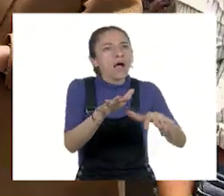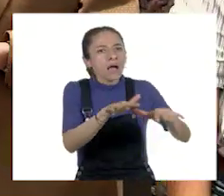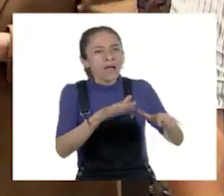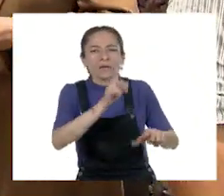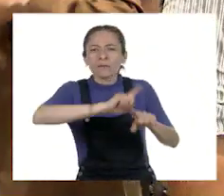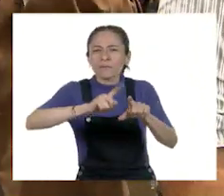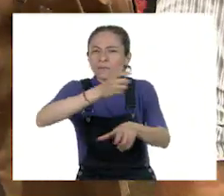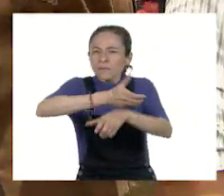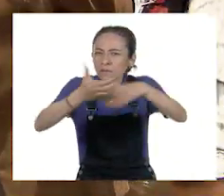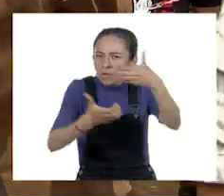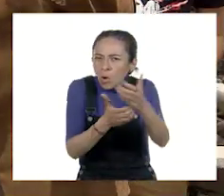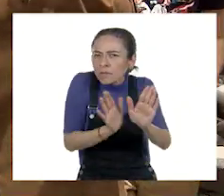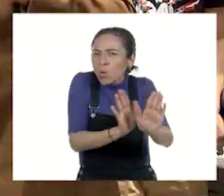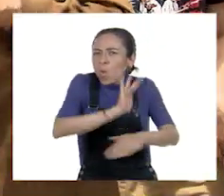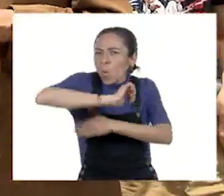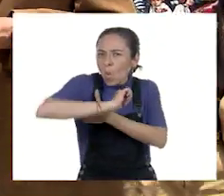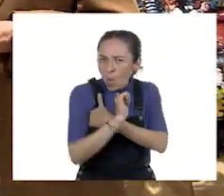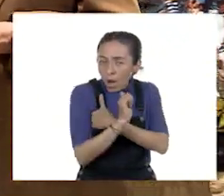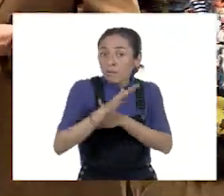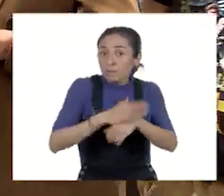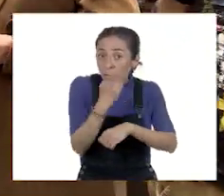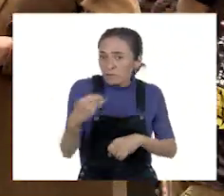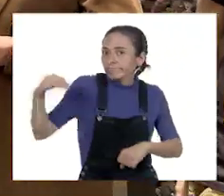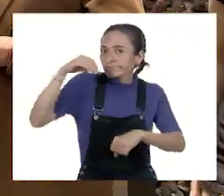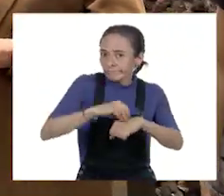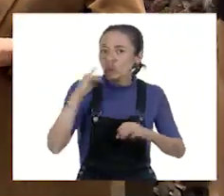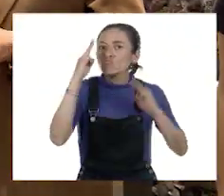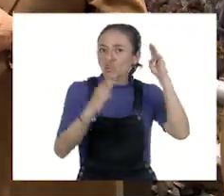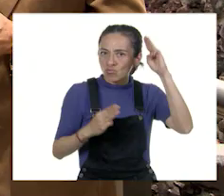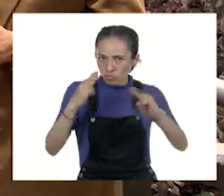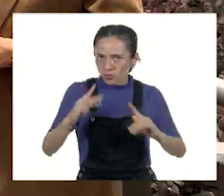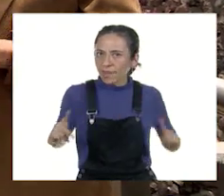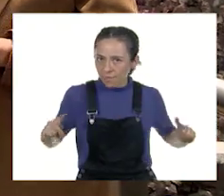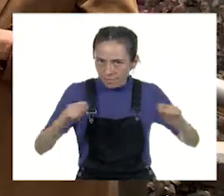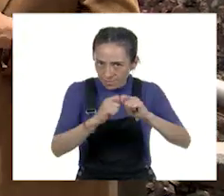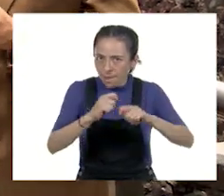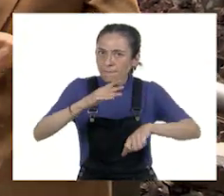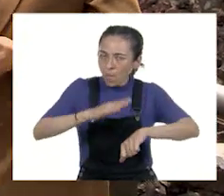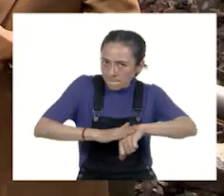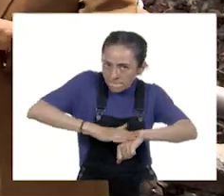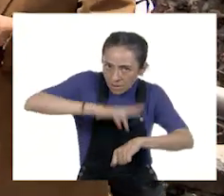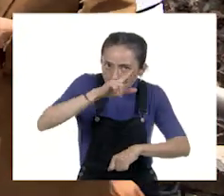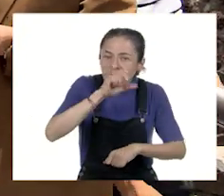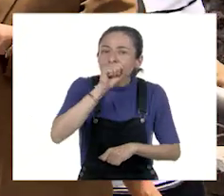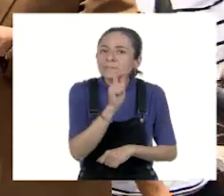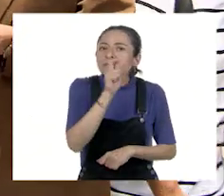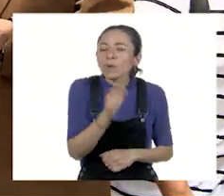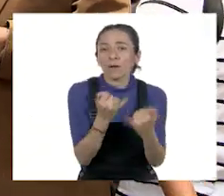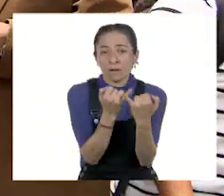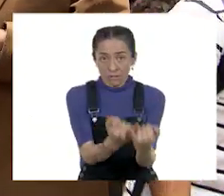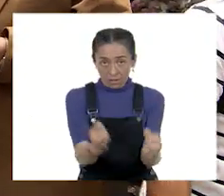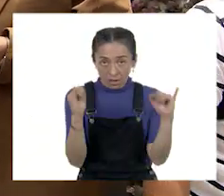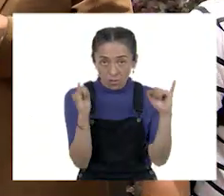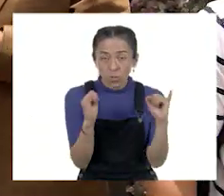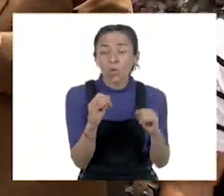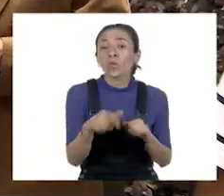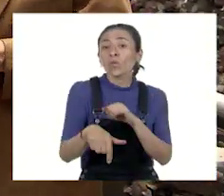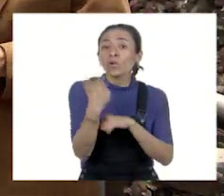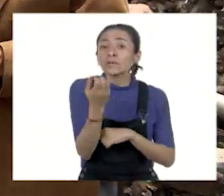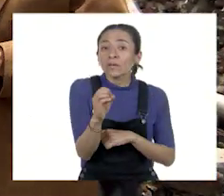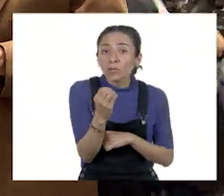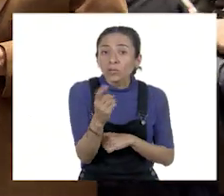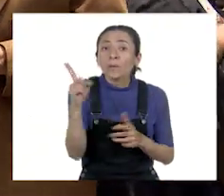de objetos, y fue por eso que se construyó el Museo del Templo Mayor, el mismo que se inauguró el 12 de octubre